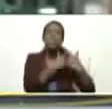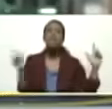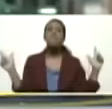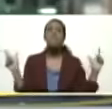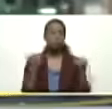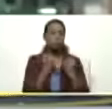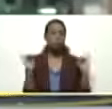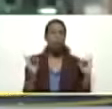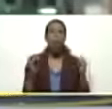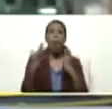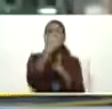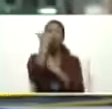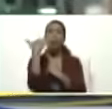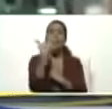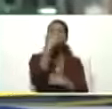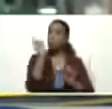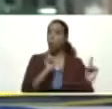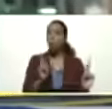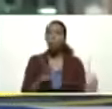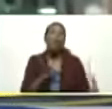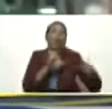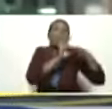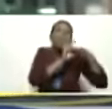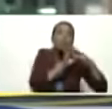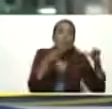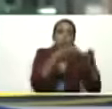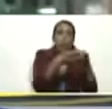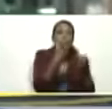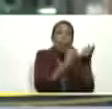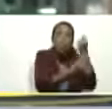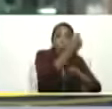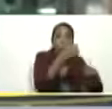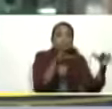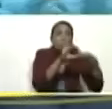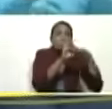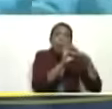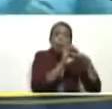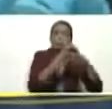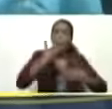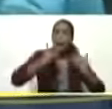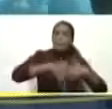no manipulable. No dependo de grupos económicos,